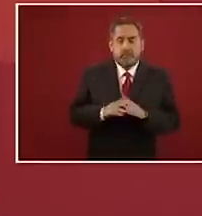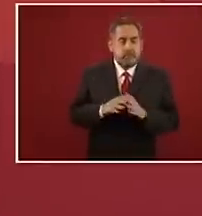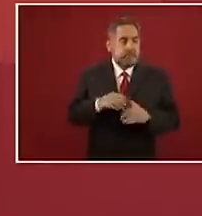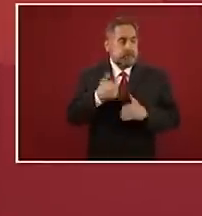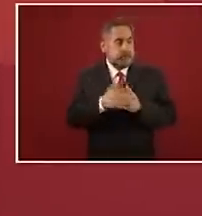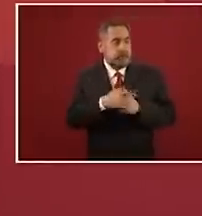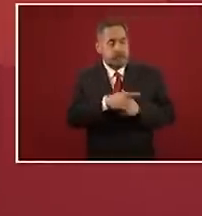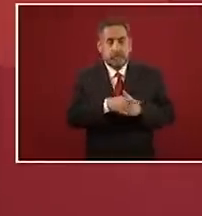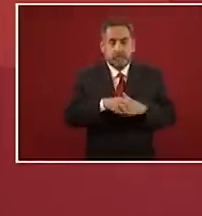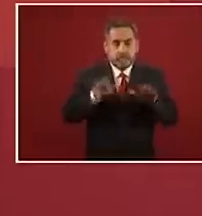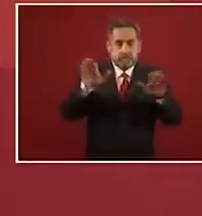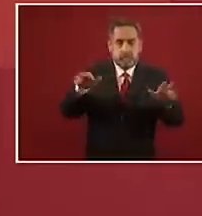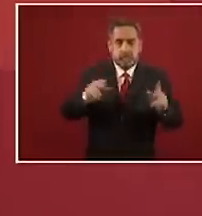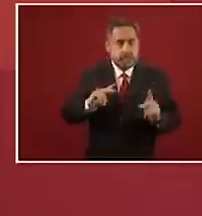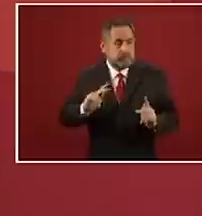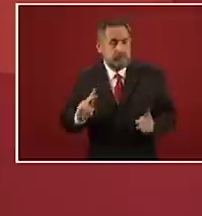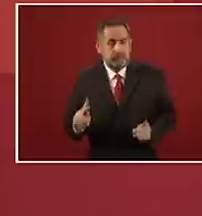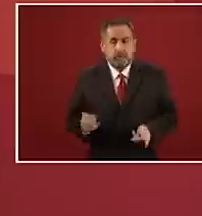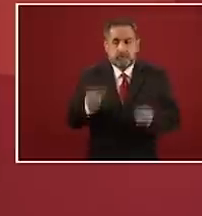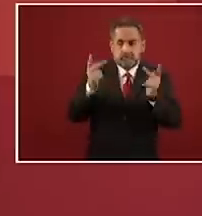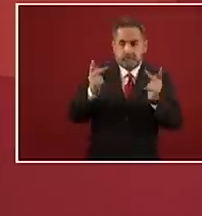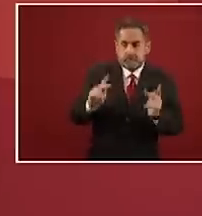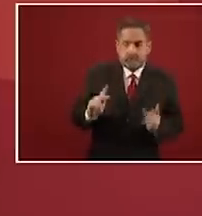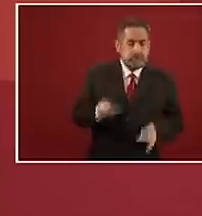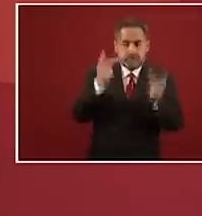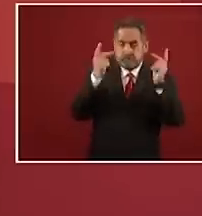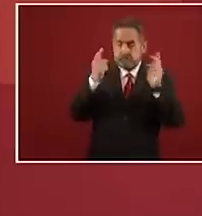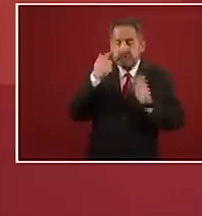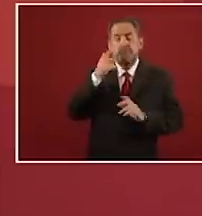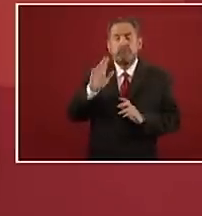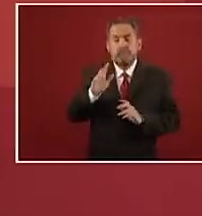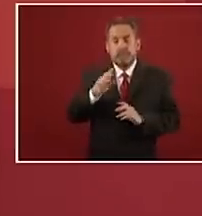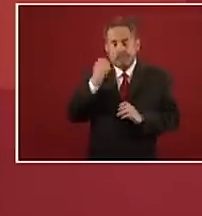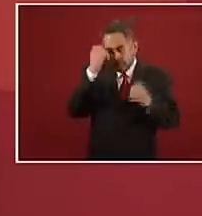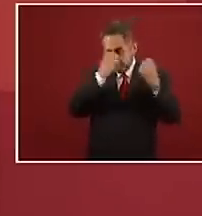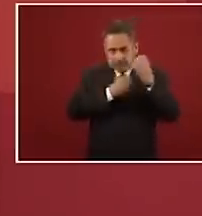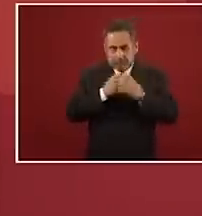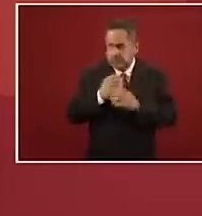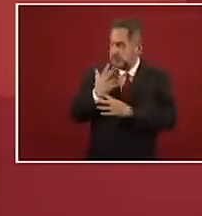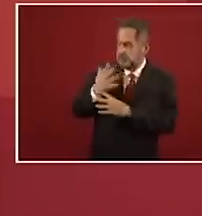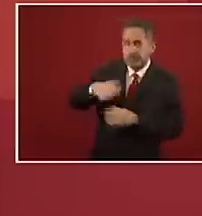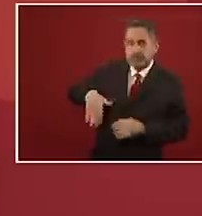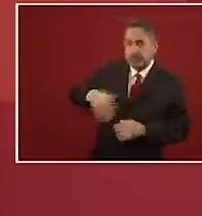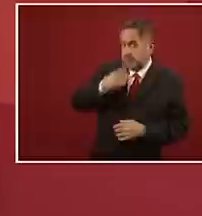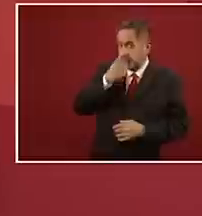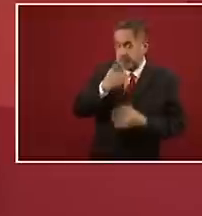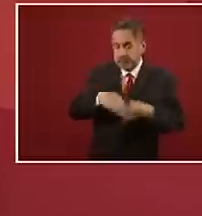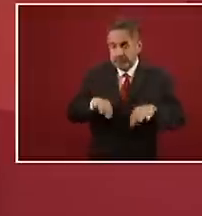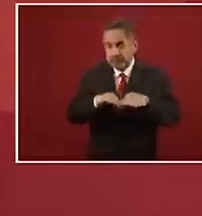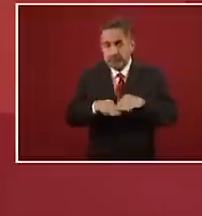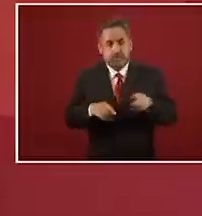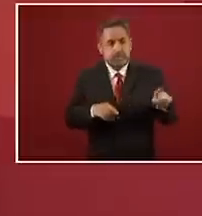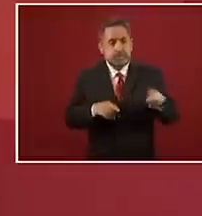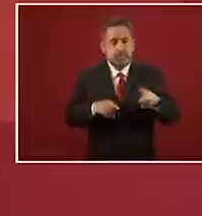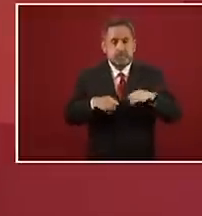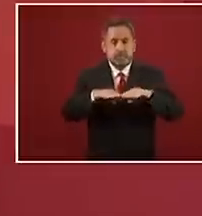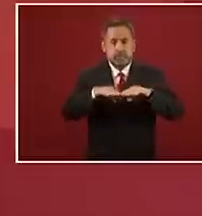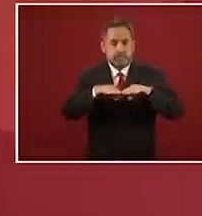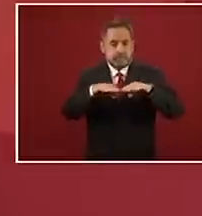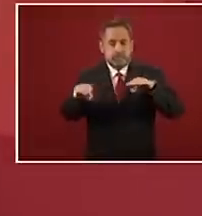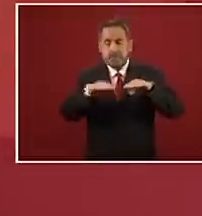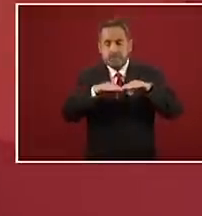vendan de acuerdo al avalú. Jorge dijo algo importante: el mínimo es el